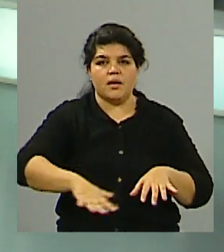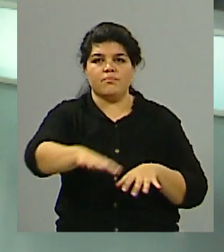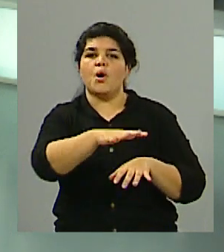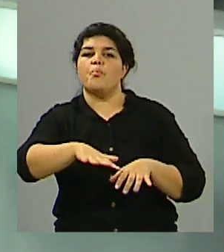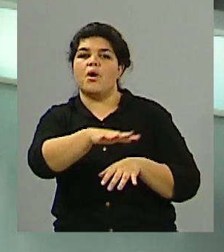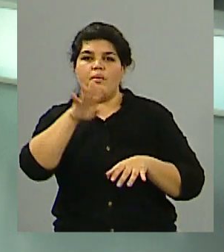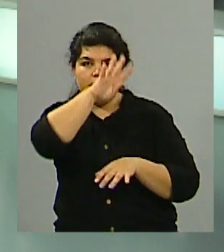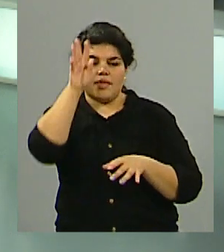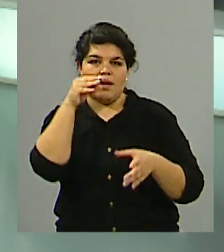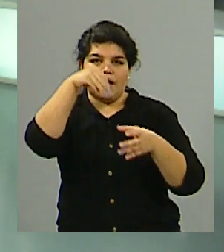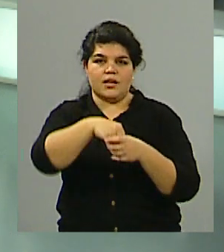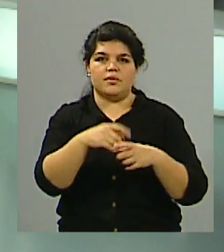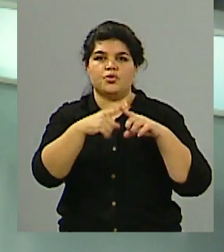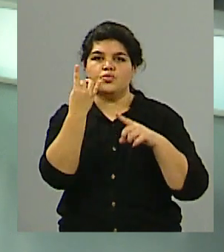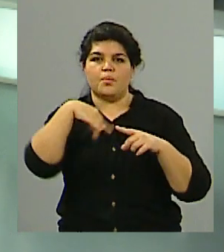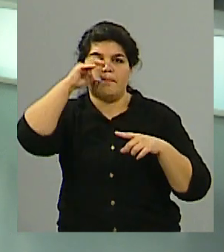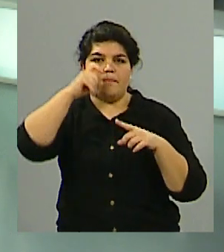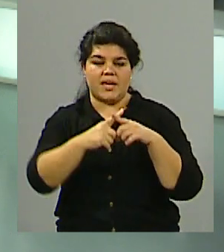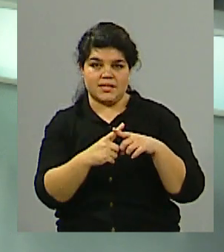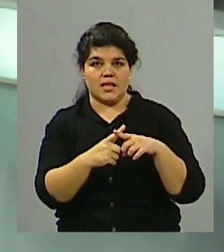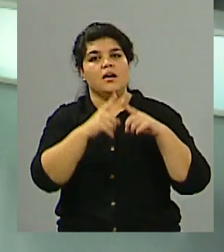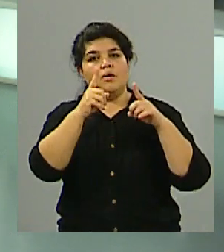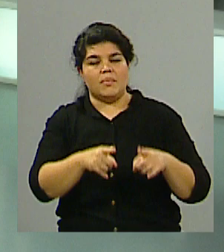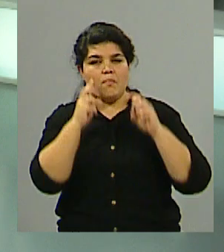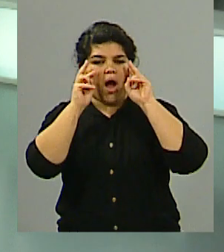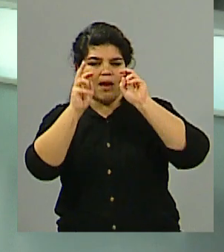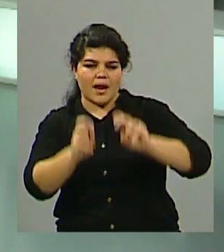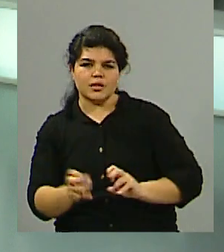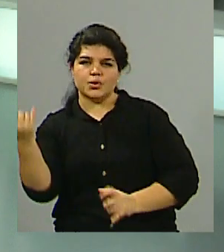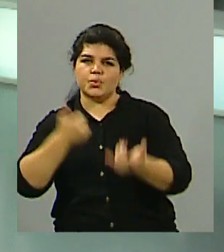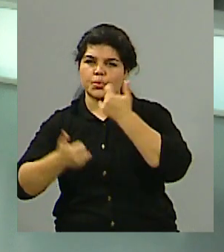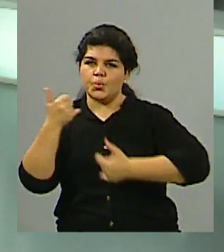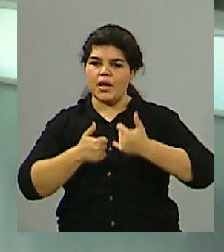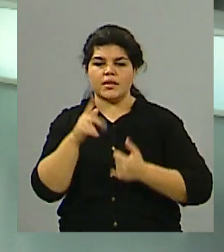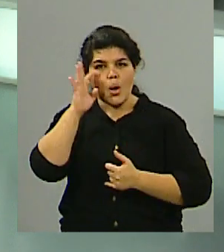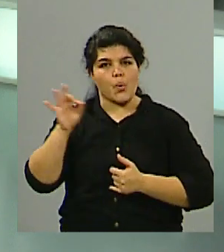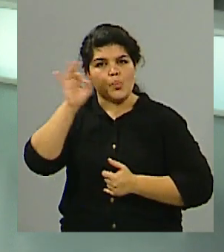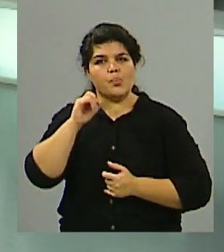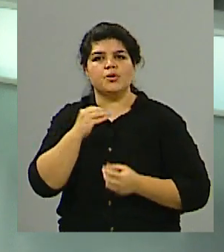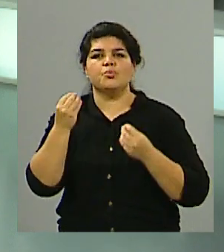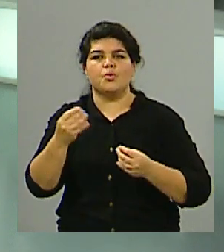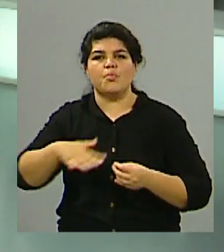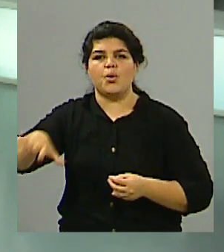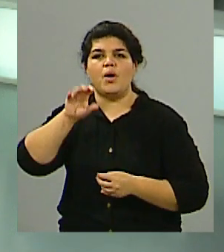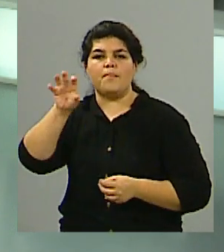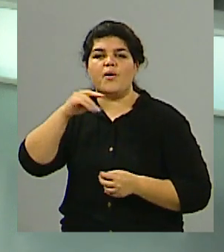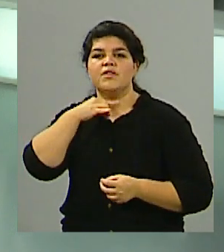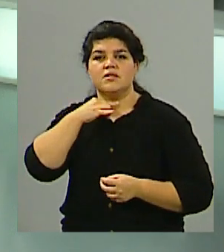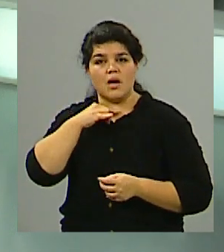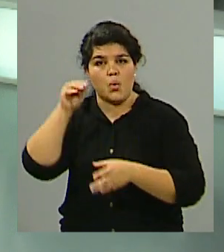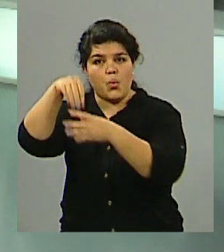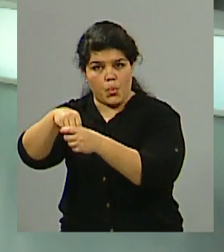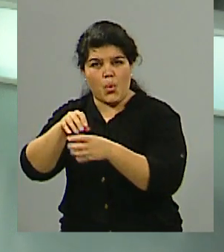indígenas de SUMEX, hablando con nosotros y haciendo un análisis desde justamente lo que está sucediendo hoy en Jujuy, dejando de lado sin